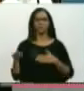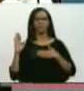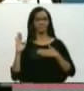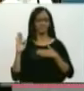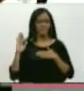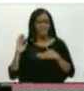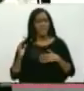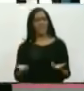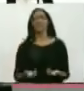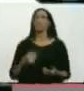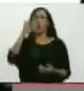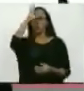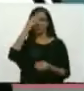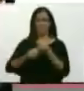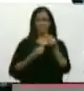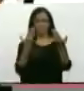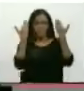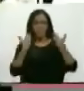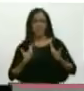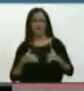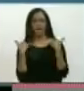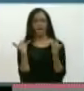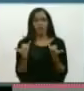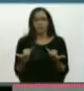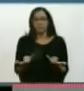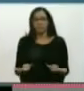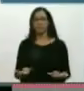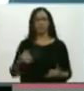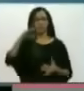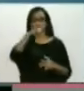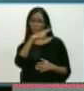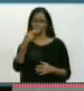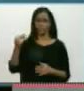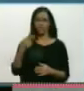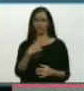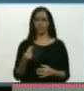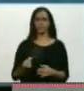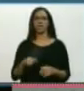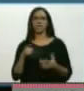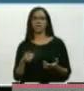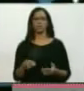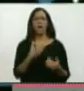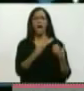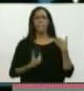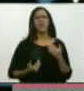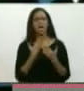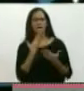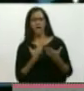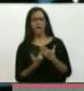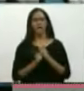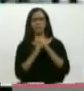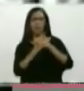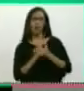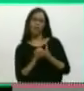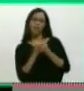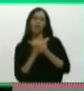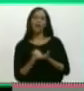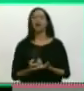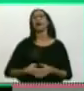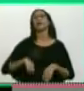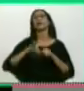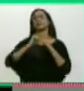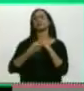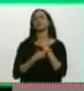No sé qué va a ser de mí ahora, no. Duque pide ayuda a Guaidó y él